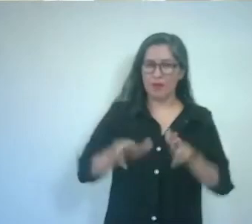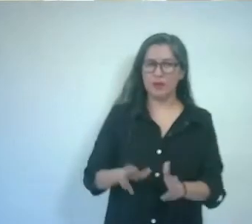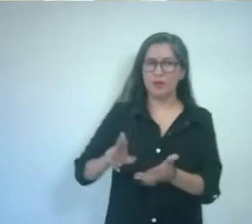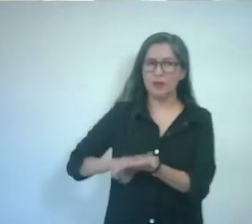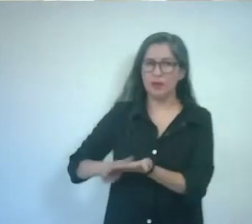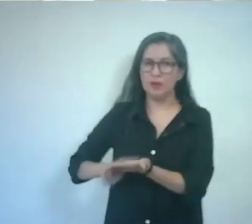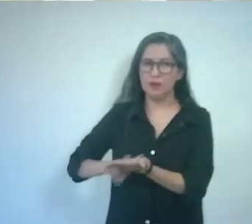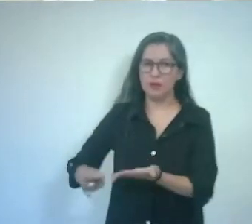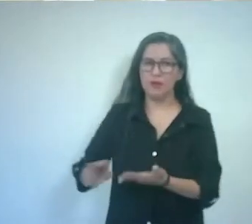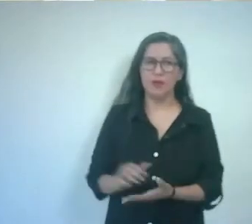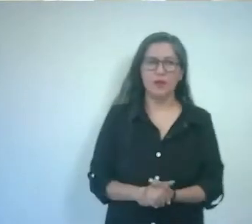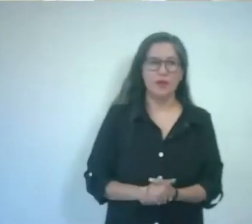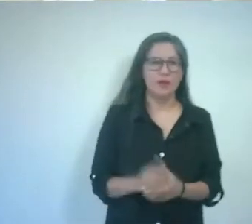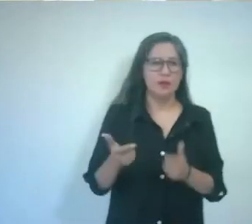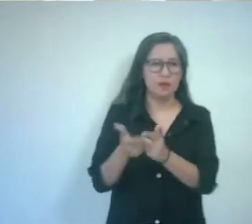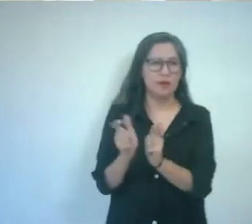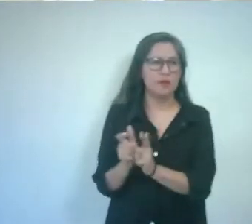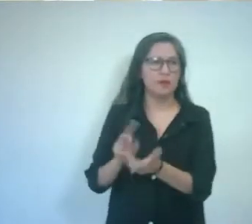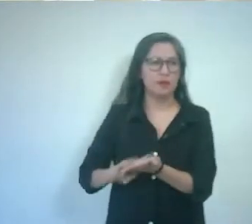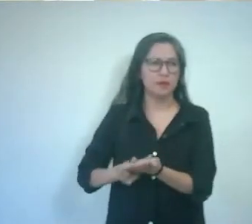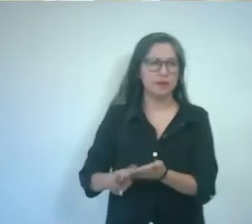México.